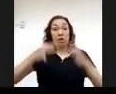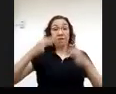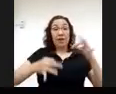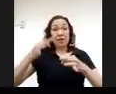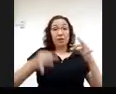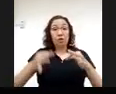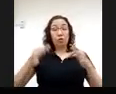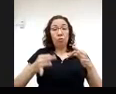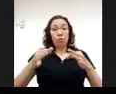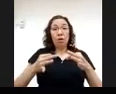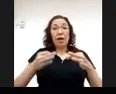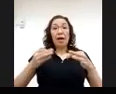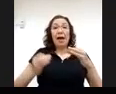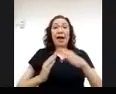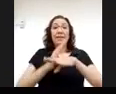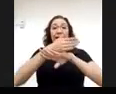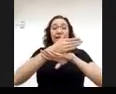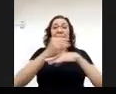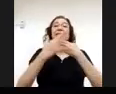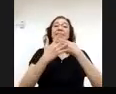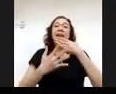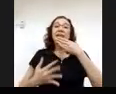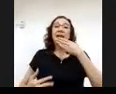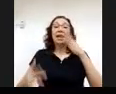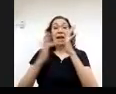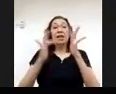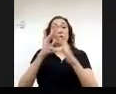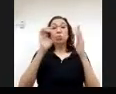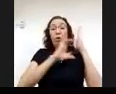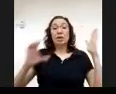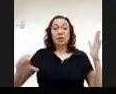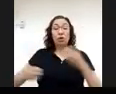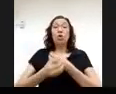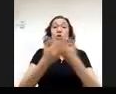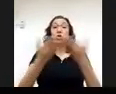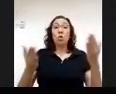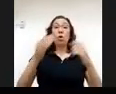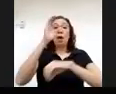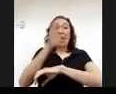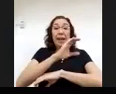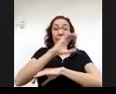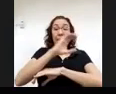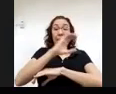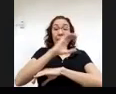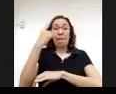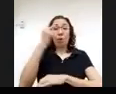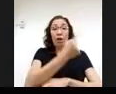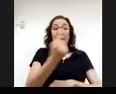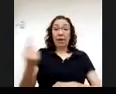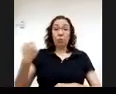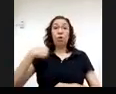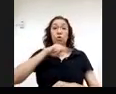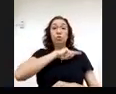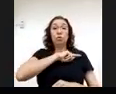justificación a través de la sangre que Jesucristo derramó en la cruz por cada uno de